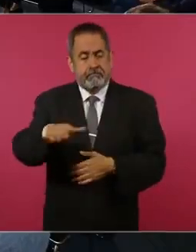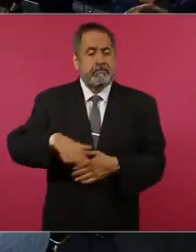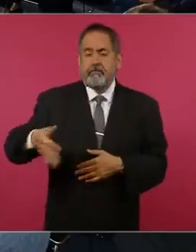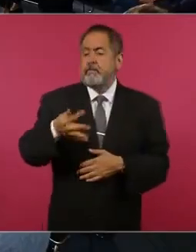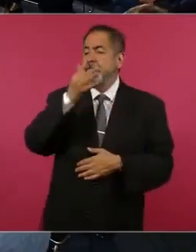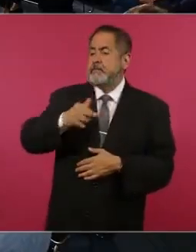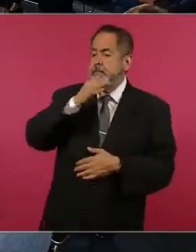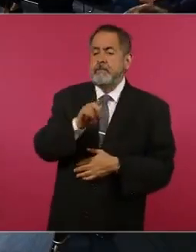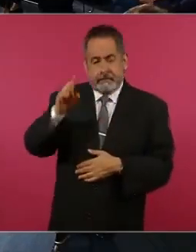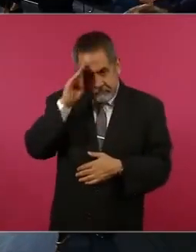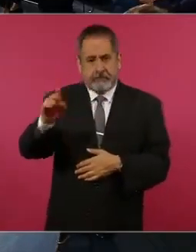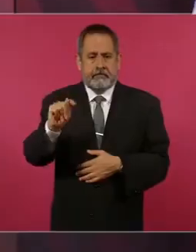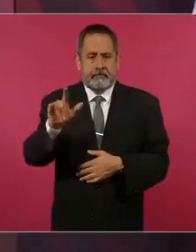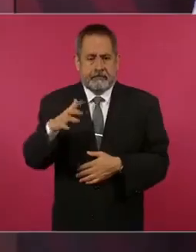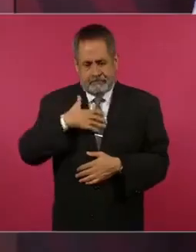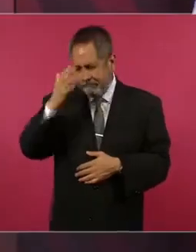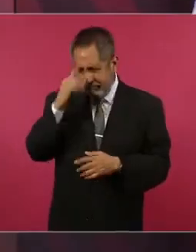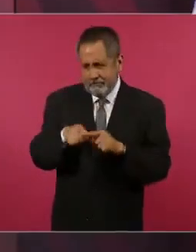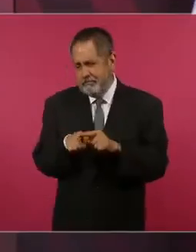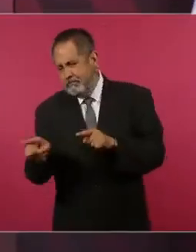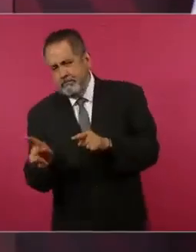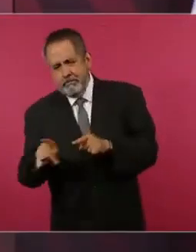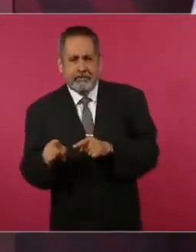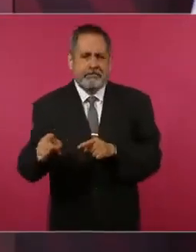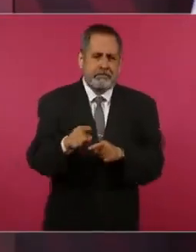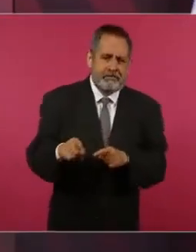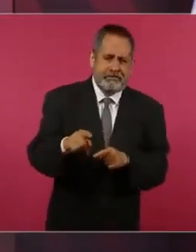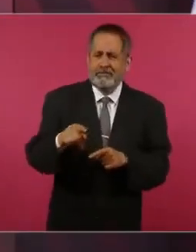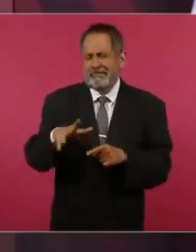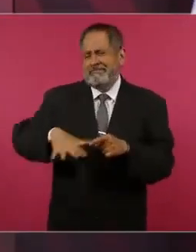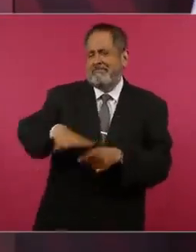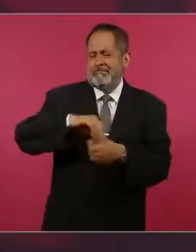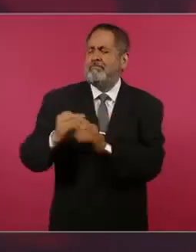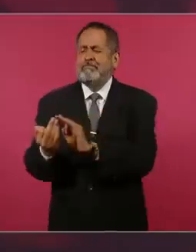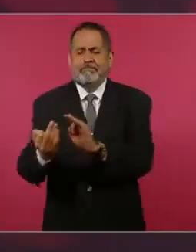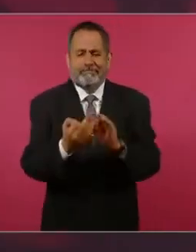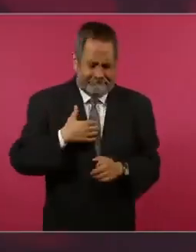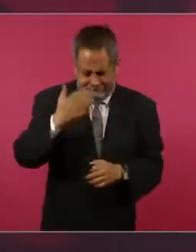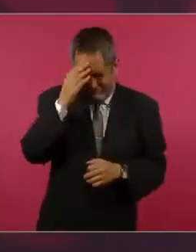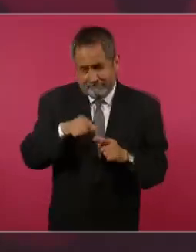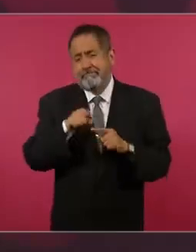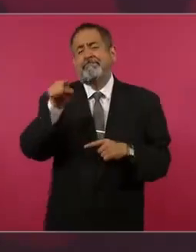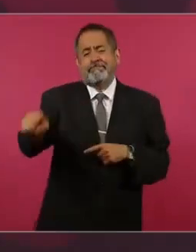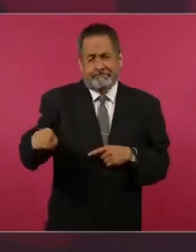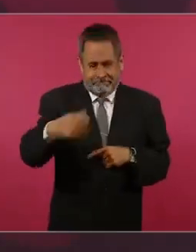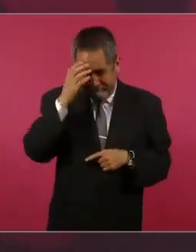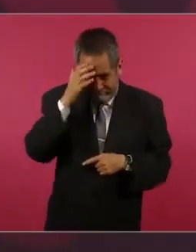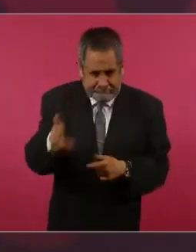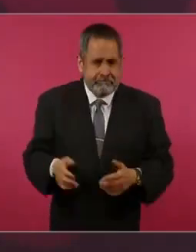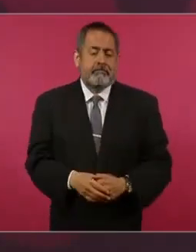Tila. Conozco Petalcingo, conozco, desde luego, Yajalón, conozco todo. El Imar.